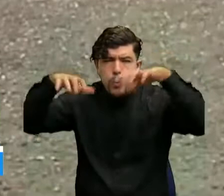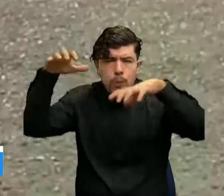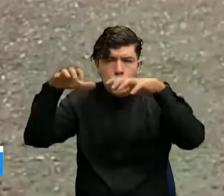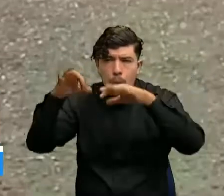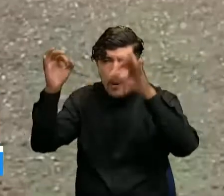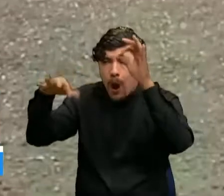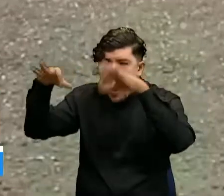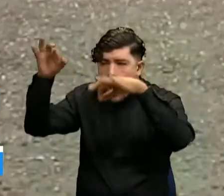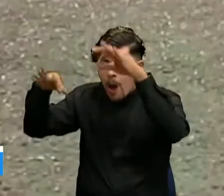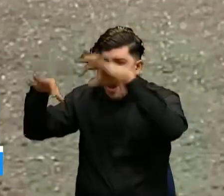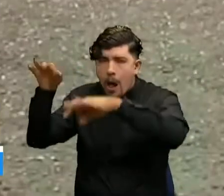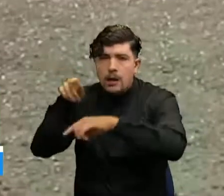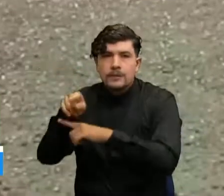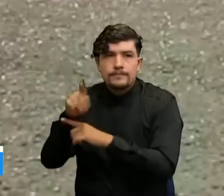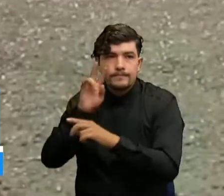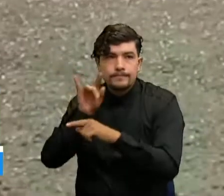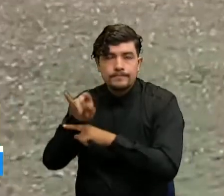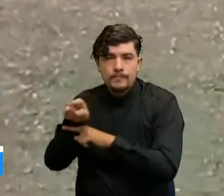con granizo.